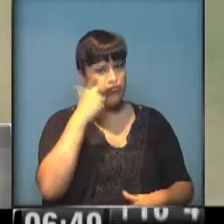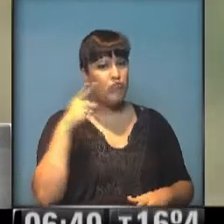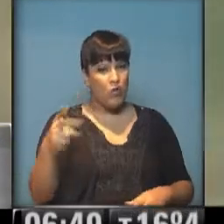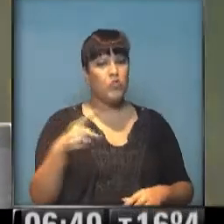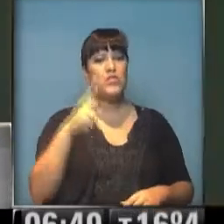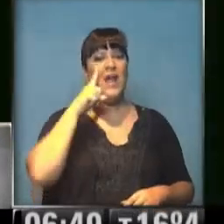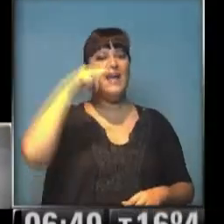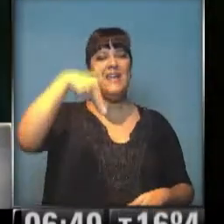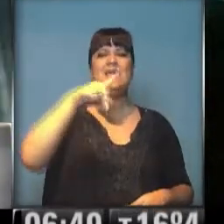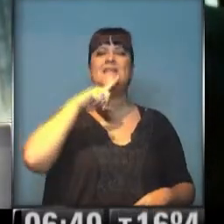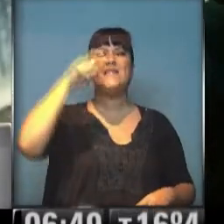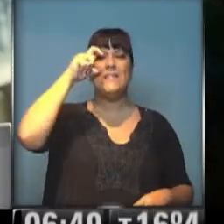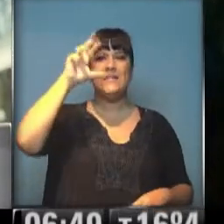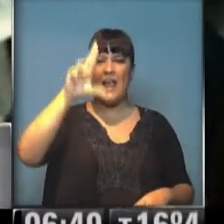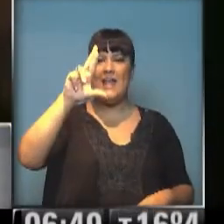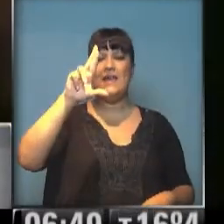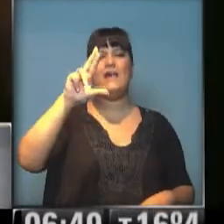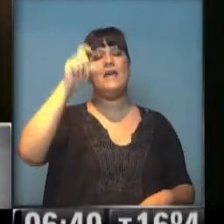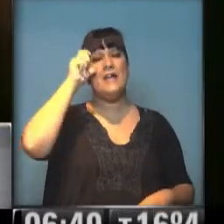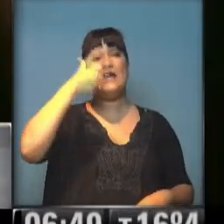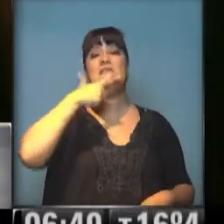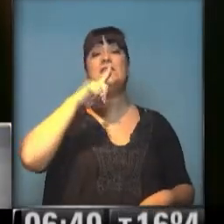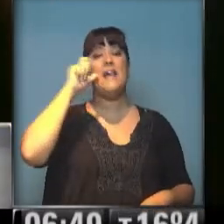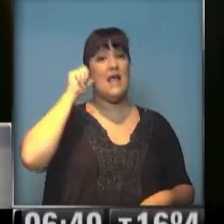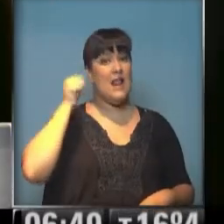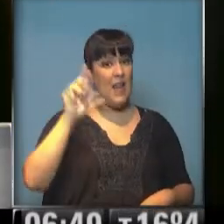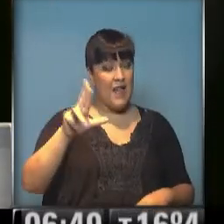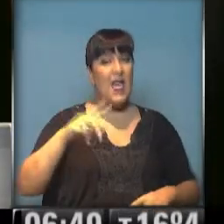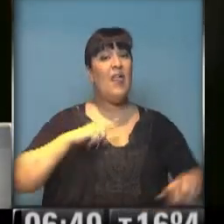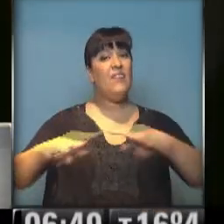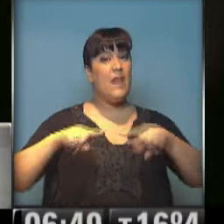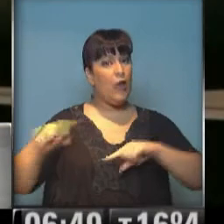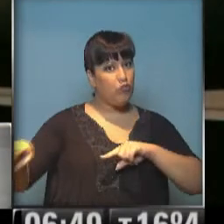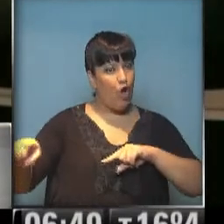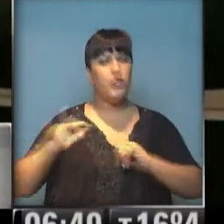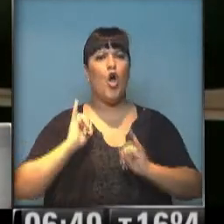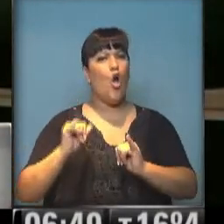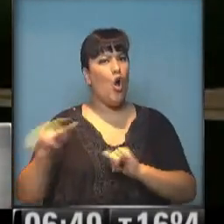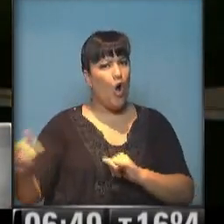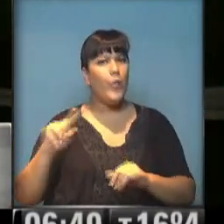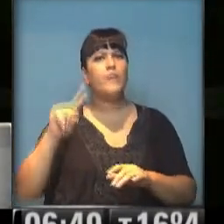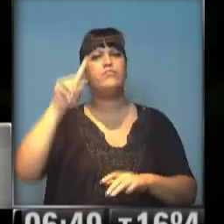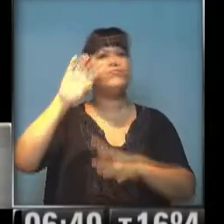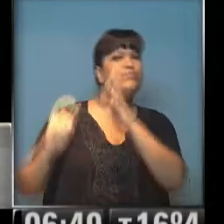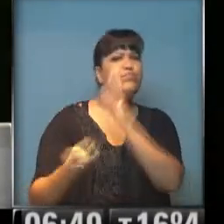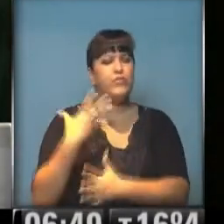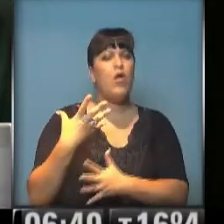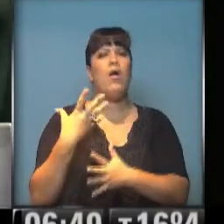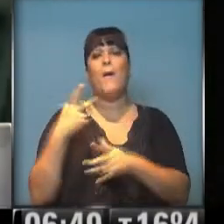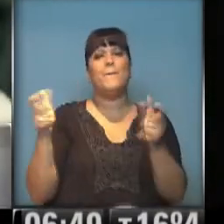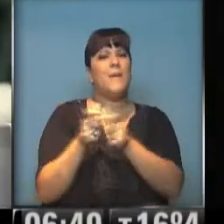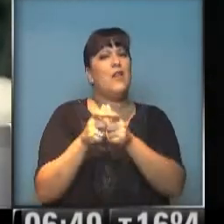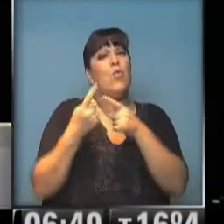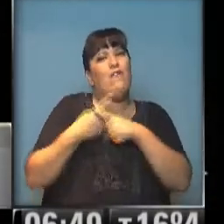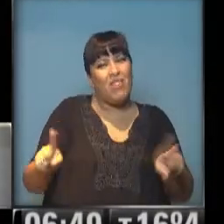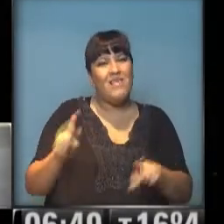viendo. ¿Por qué destacada? Comencemos por el director, Christopher Nolan, un director joven que surgió con una película muy diferente que se llamó